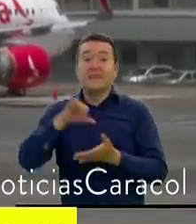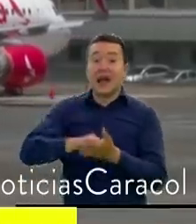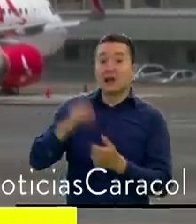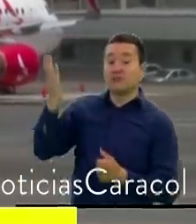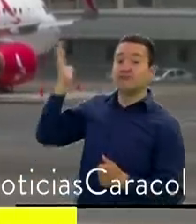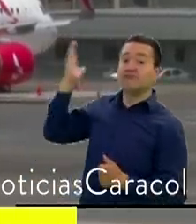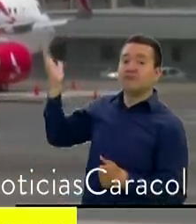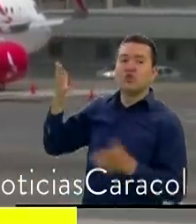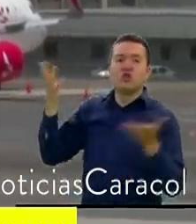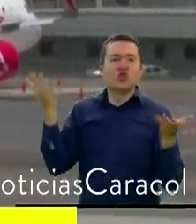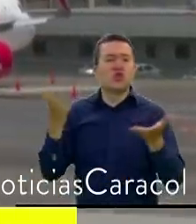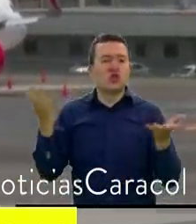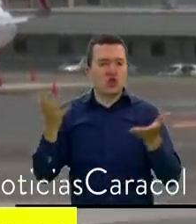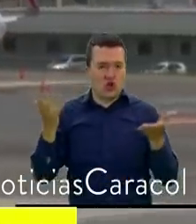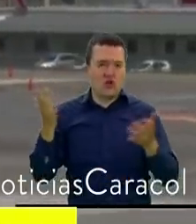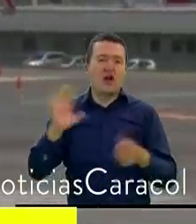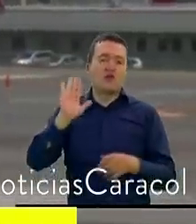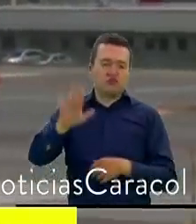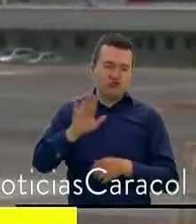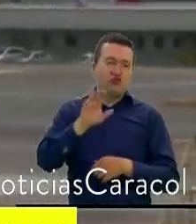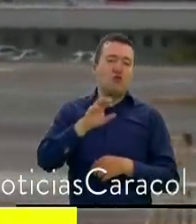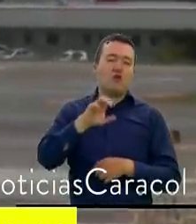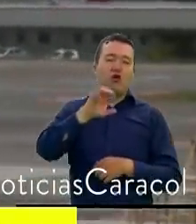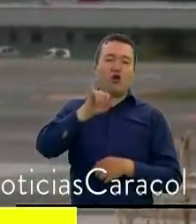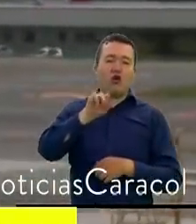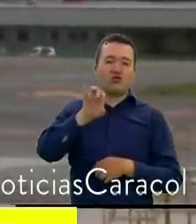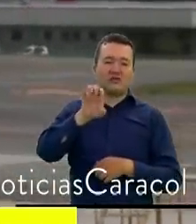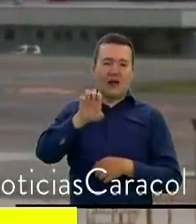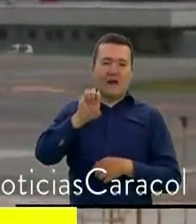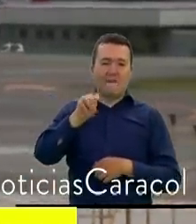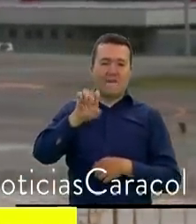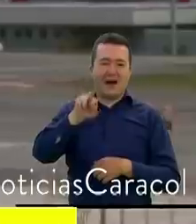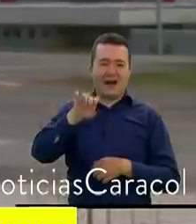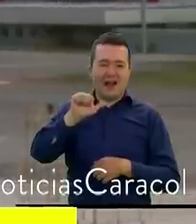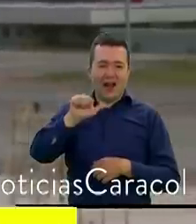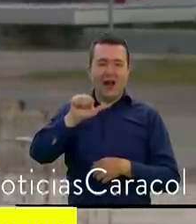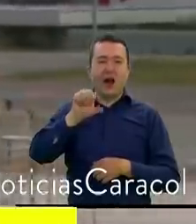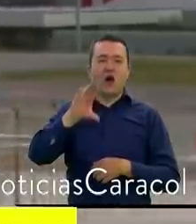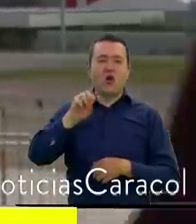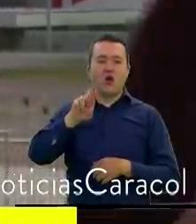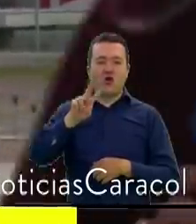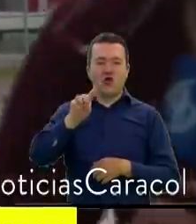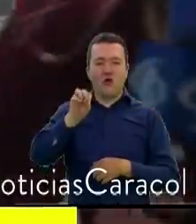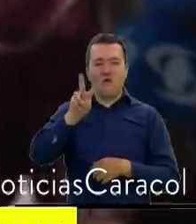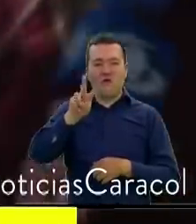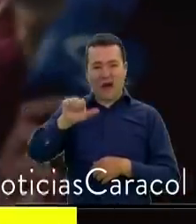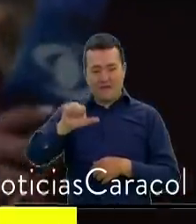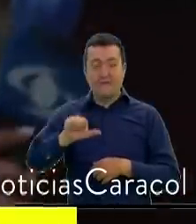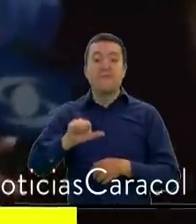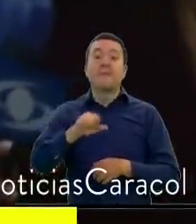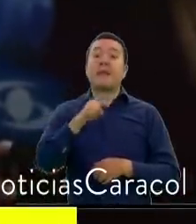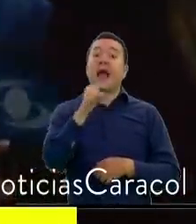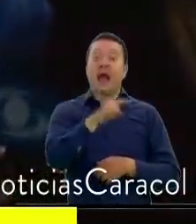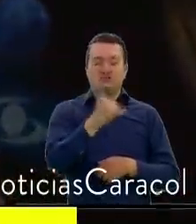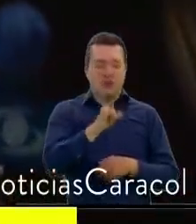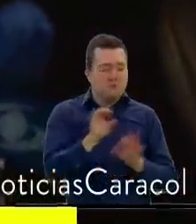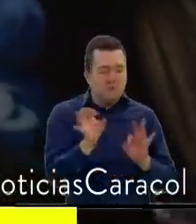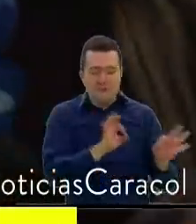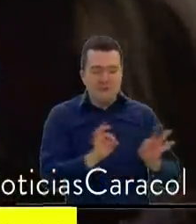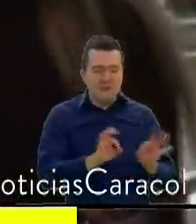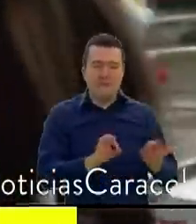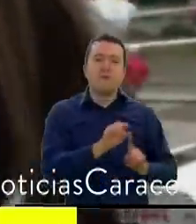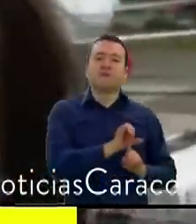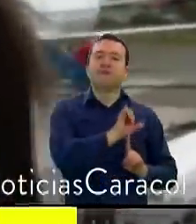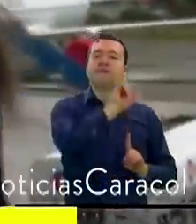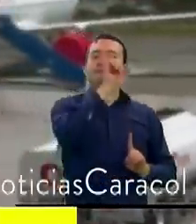ahora en el aeropuerto José María Córdoba. Diferentes aviones ya están listos para despegar, así como lo hizo también este avión que comenzó también